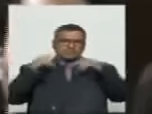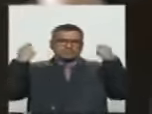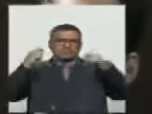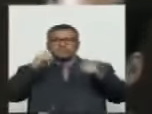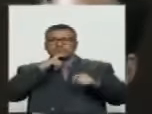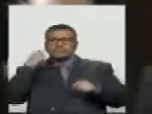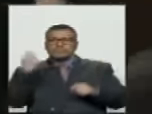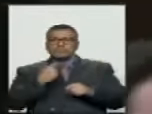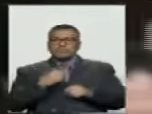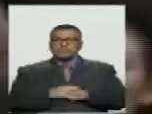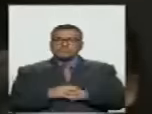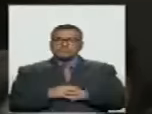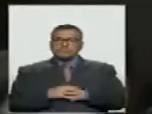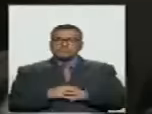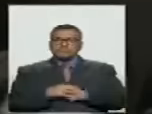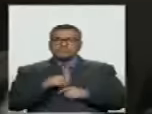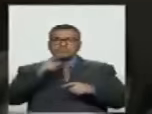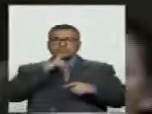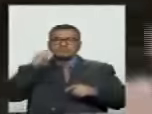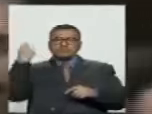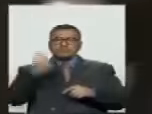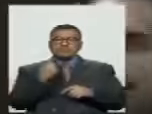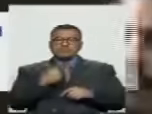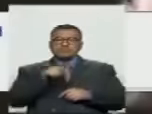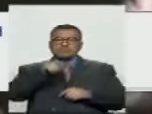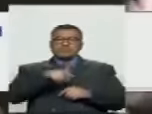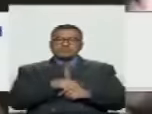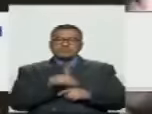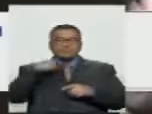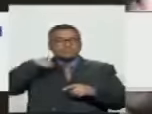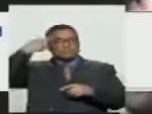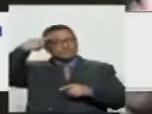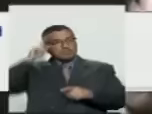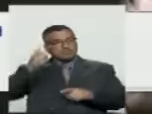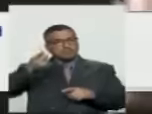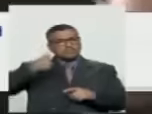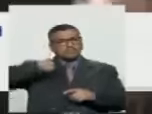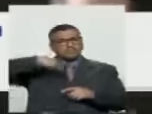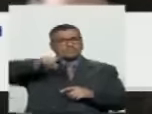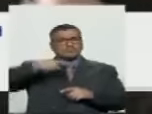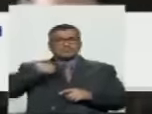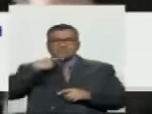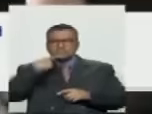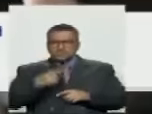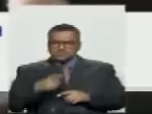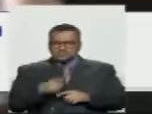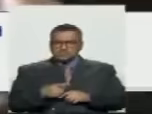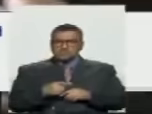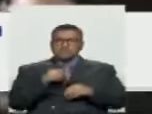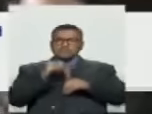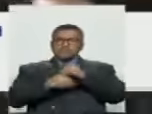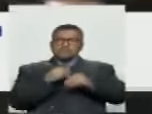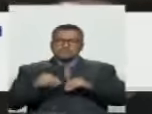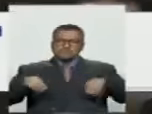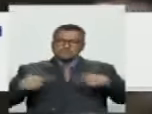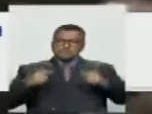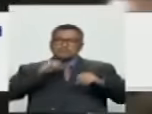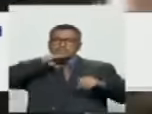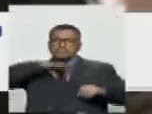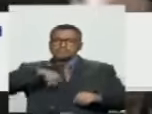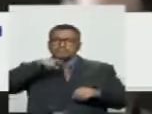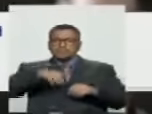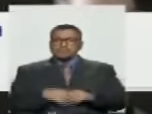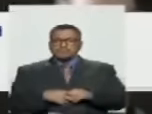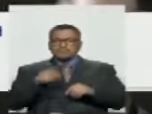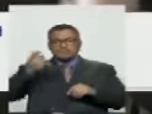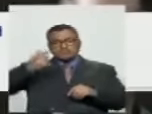odio. El odio que tú creíste tener, y se lo digo al que nos ha adversado históricamente,